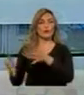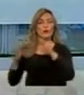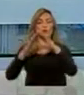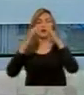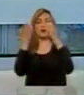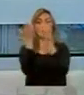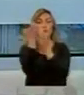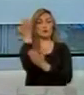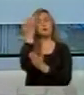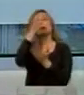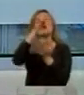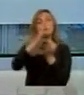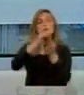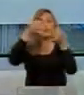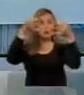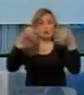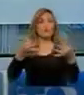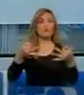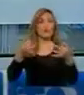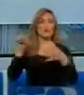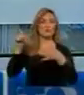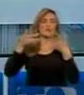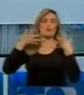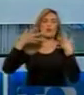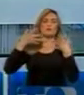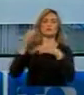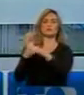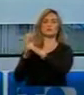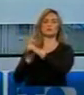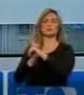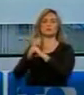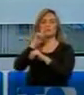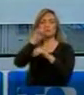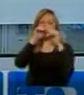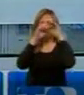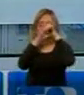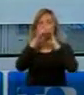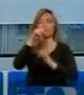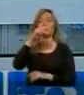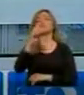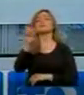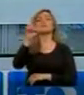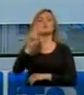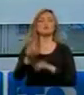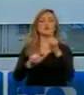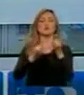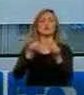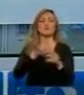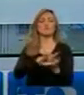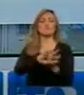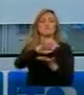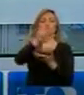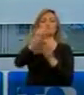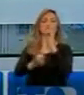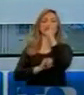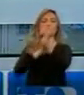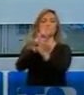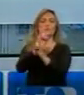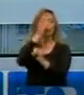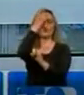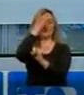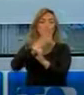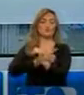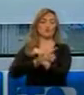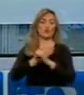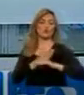El COE Cantonal de Guayaquil confirmó la obligatoriedad de las pruebas PCR para los pasajeros de vuelos internacionales. Además, se decidió eliminar